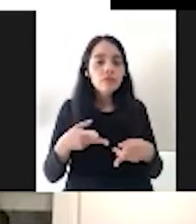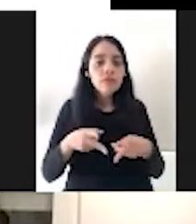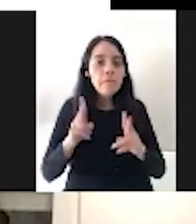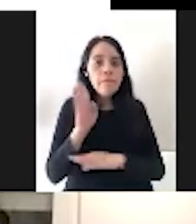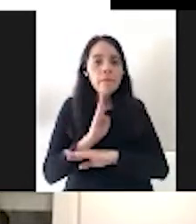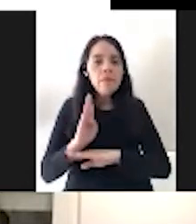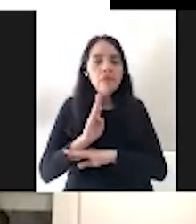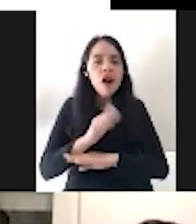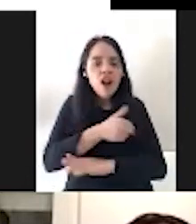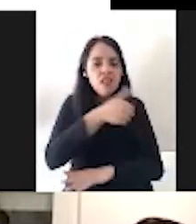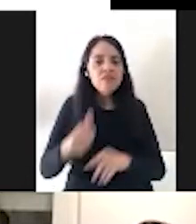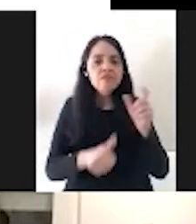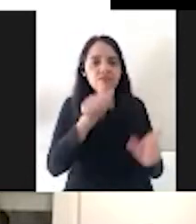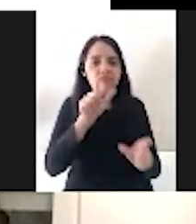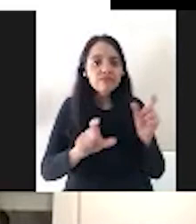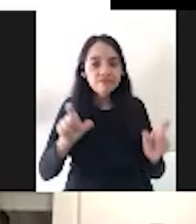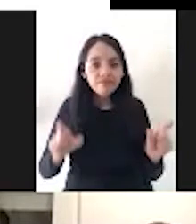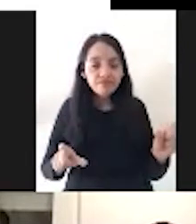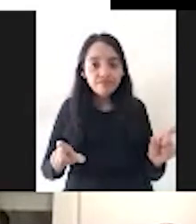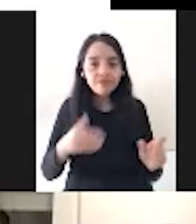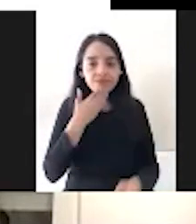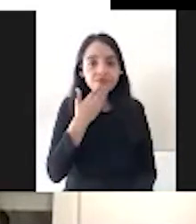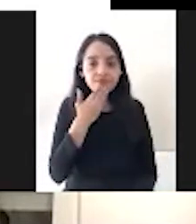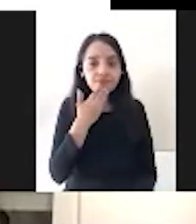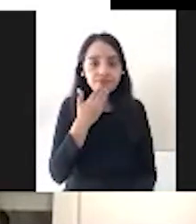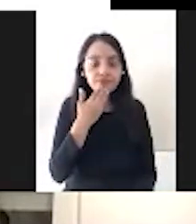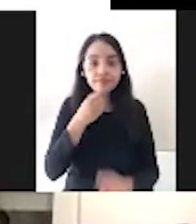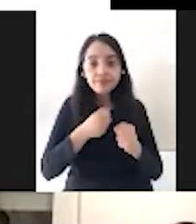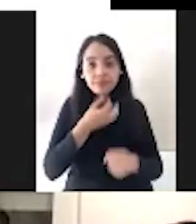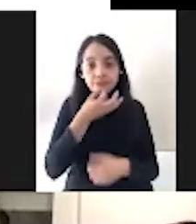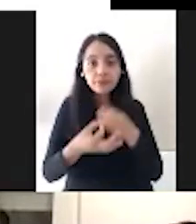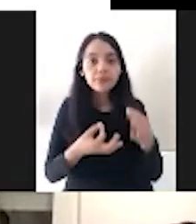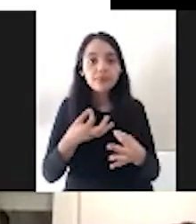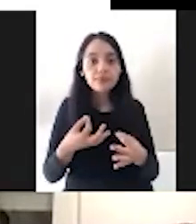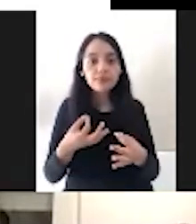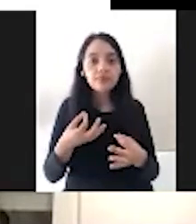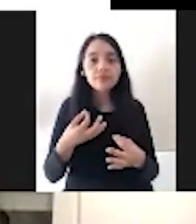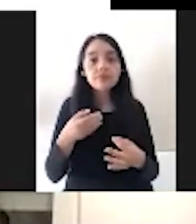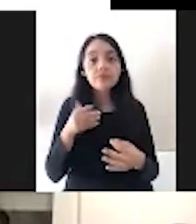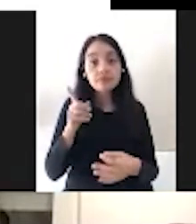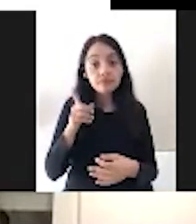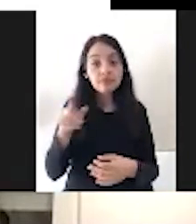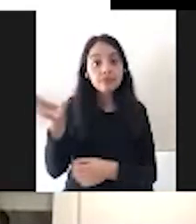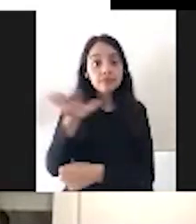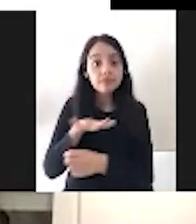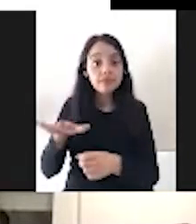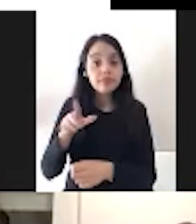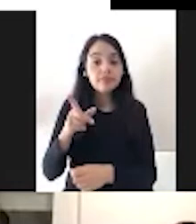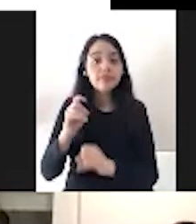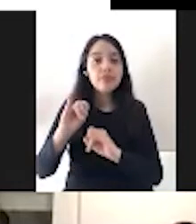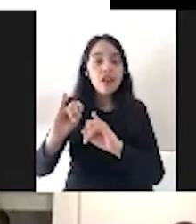ciudadano. También debemos decir que en esta época aparece el famoso informe Warnock, que es